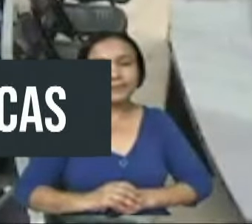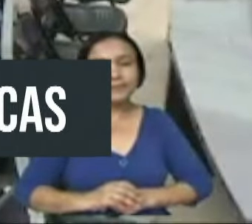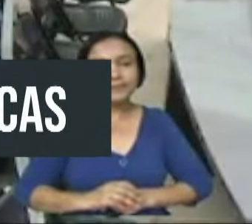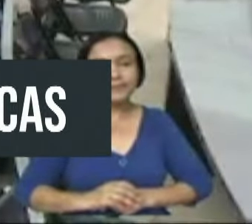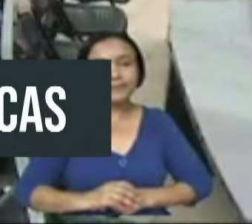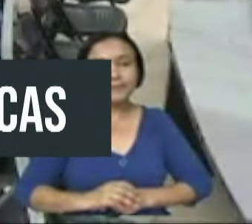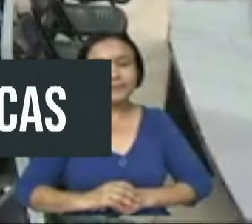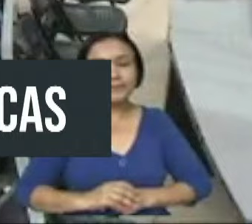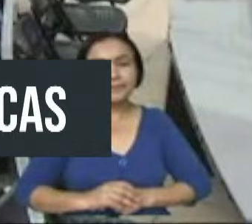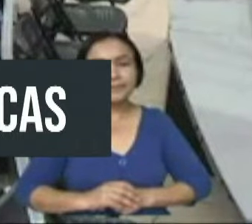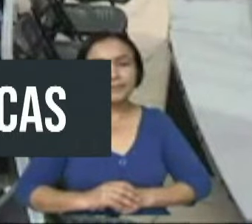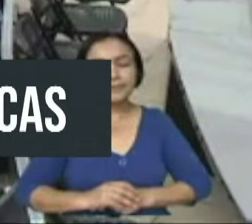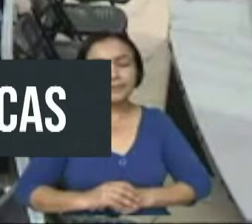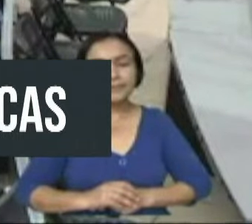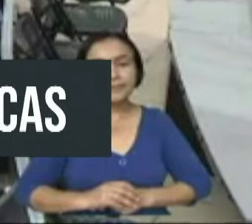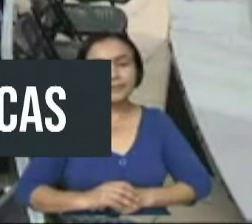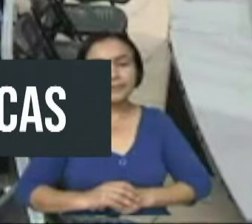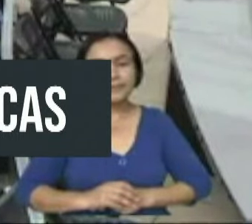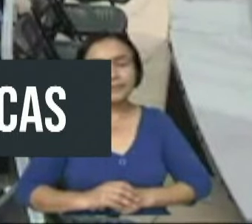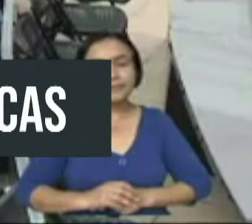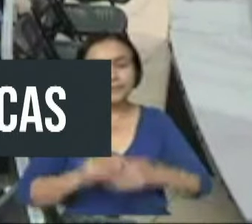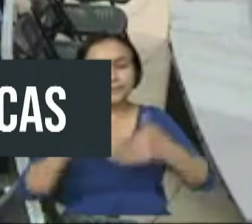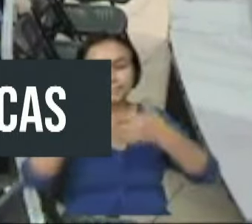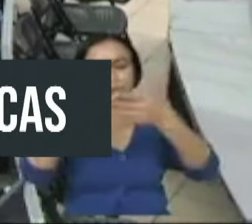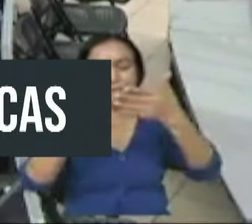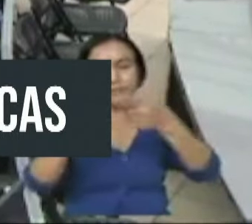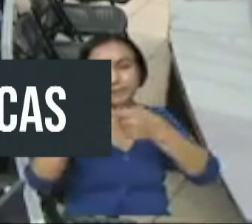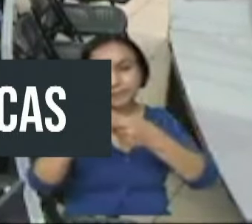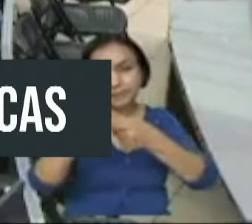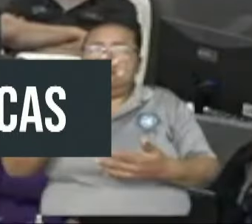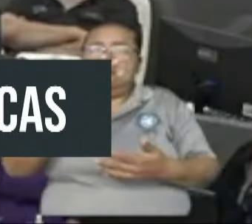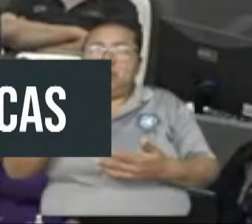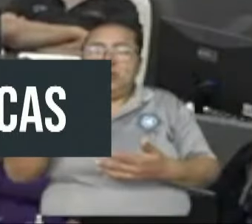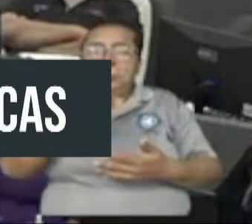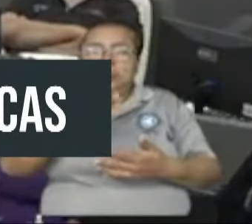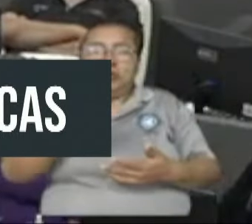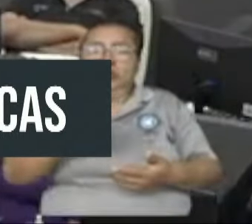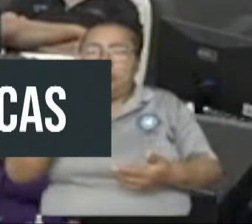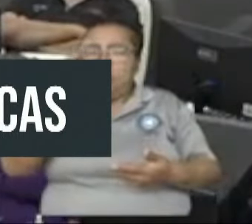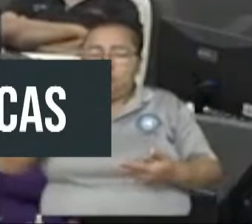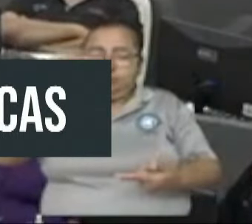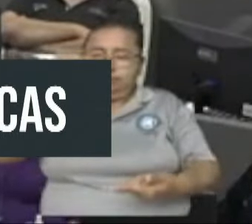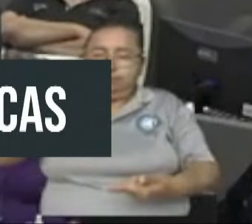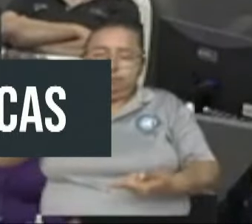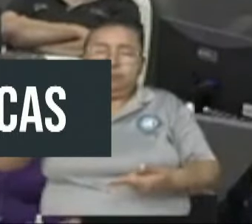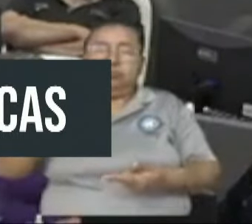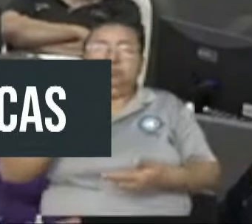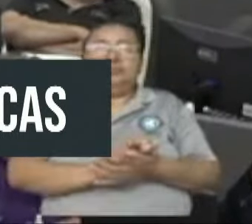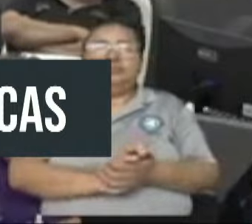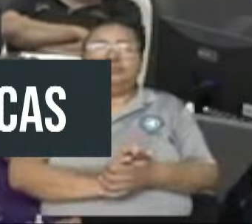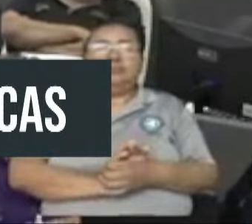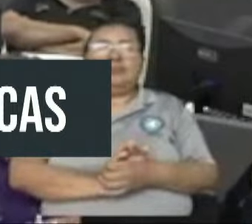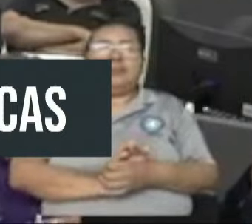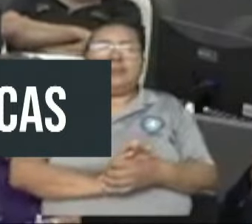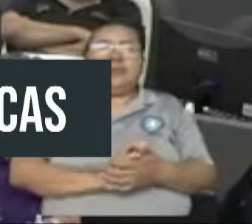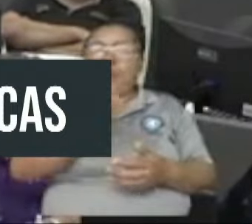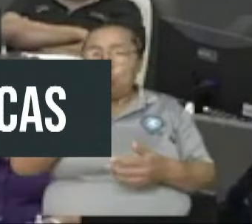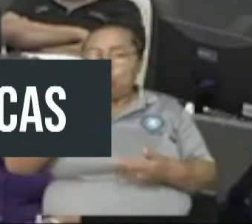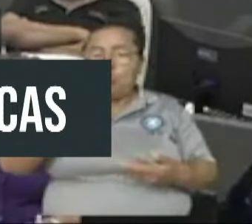y la República Popular China para fortalecer la capacidad de almacenamiento de gas licuado